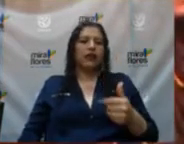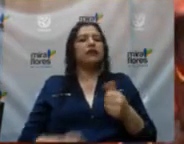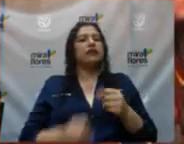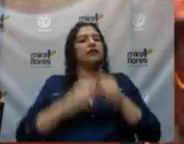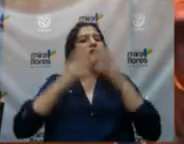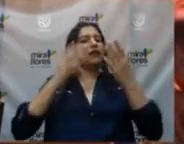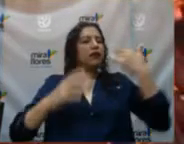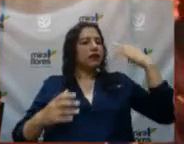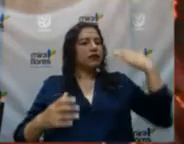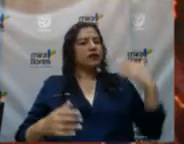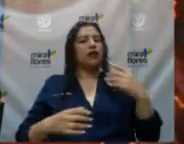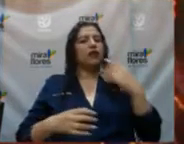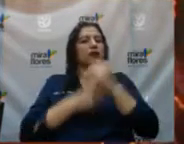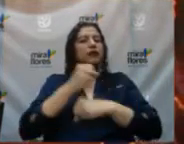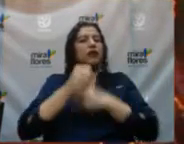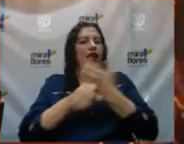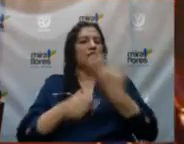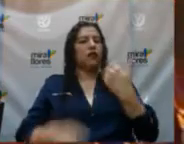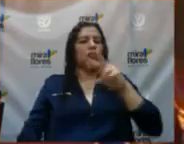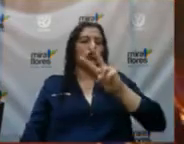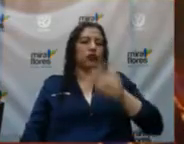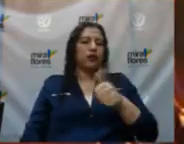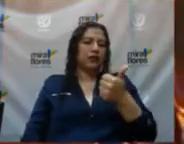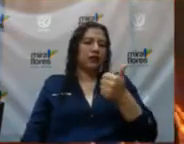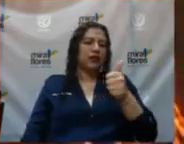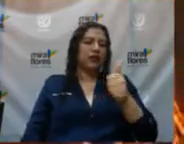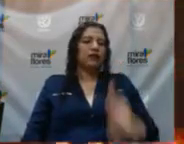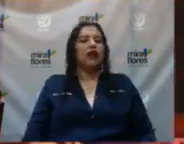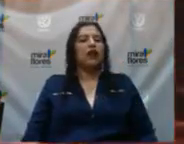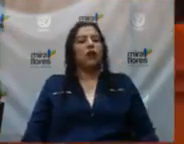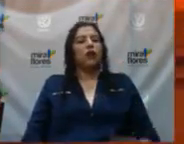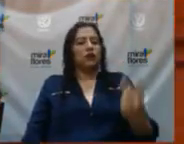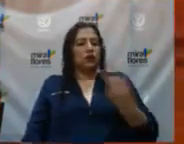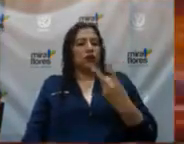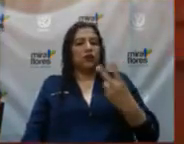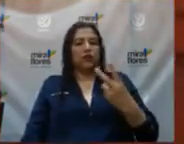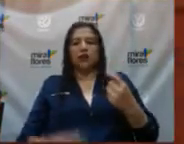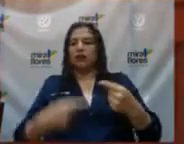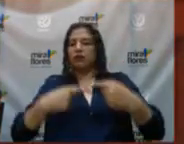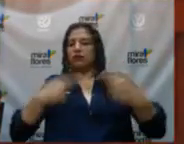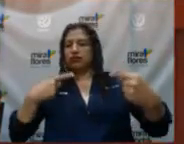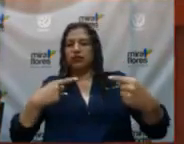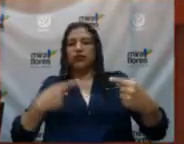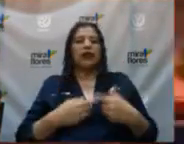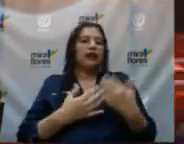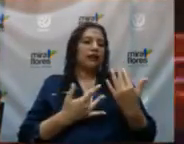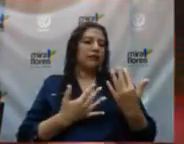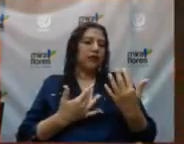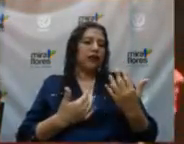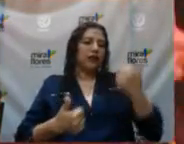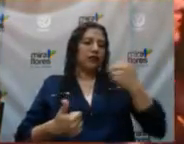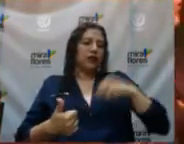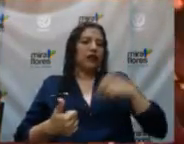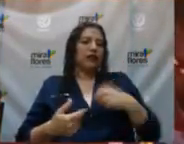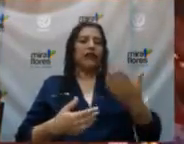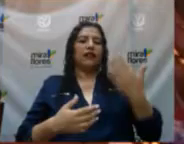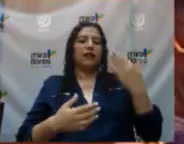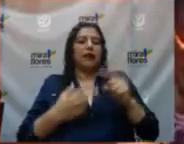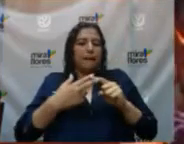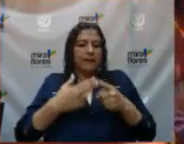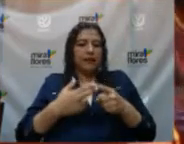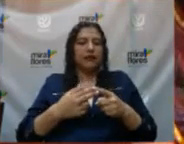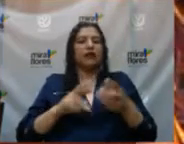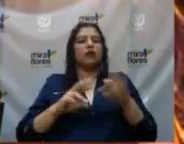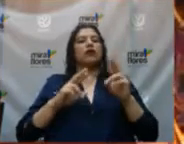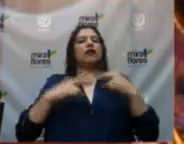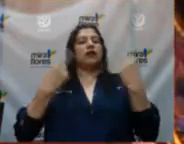hacia mediados del año 2010, cuando él y yo éramos de la oposición y esperando al alcalde de ese momento para iniciar una